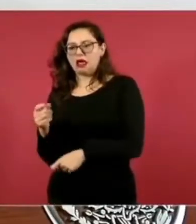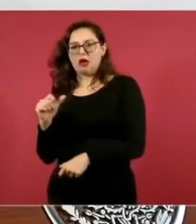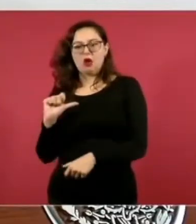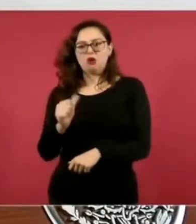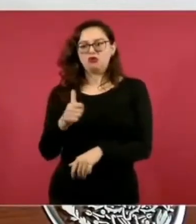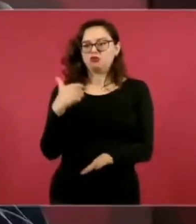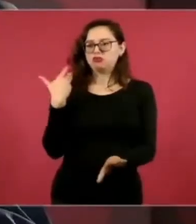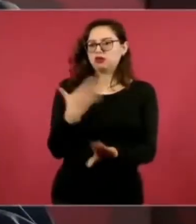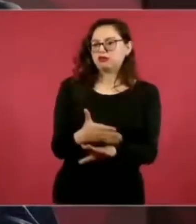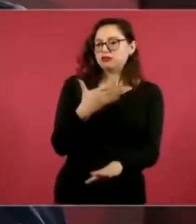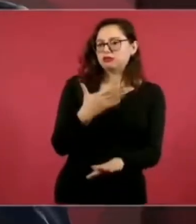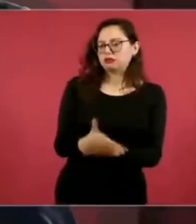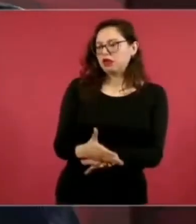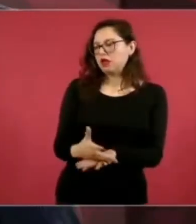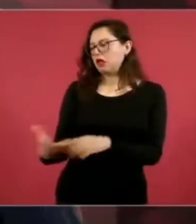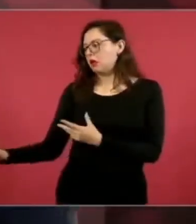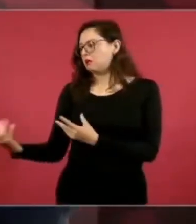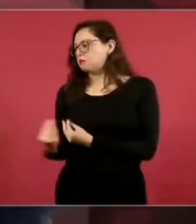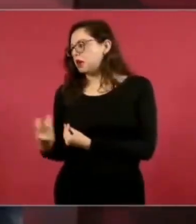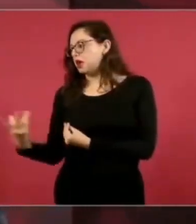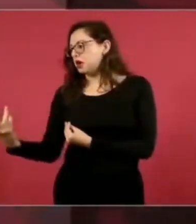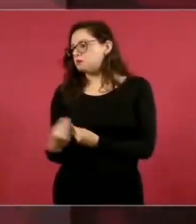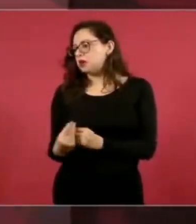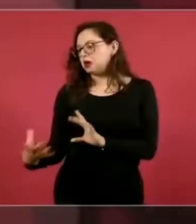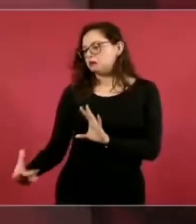estados asociados.